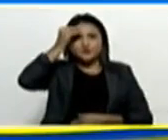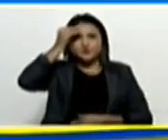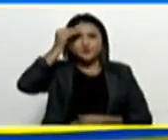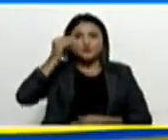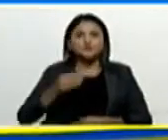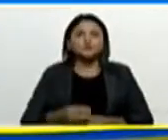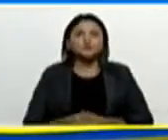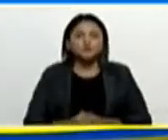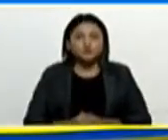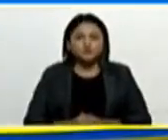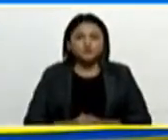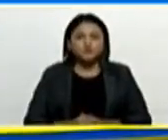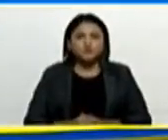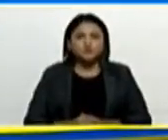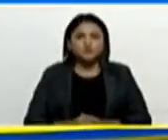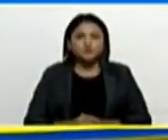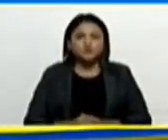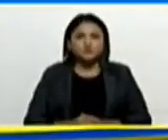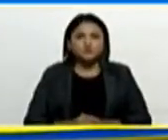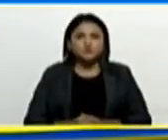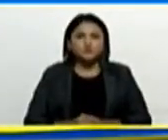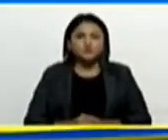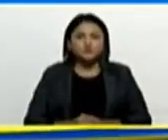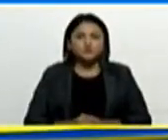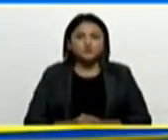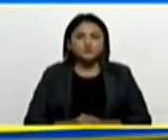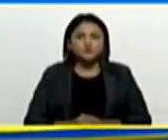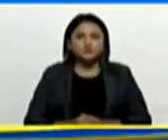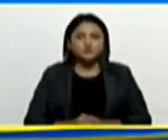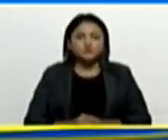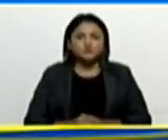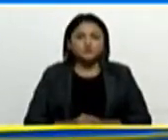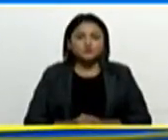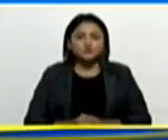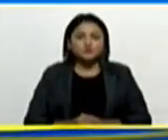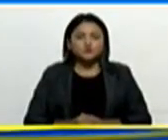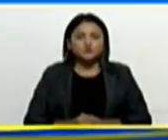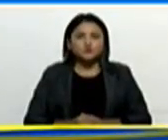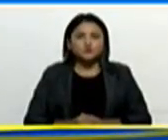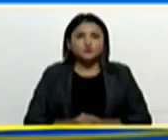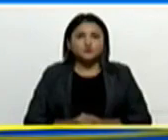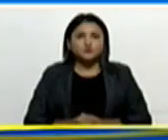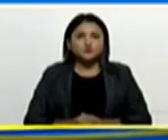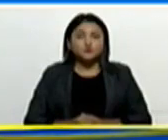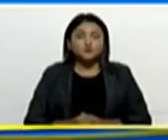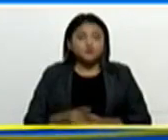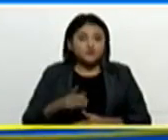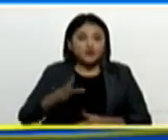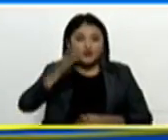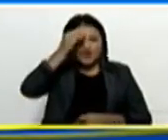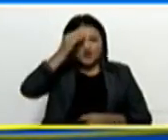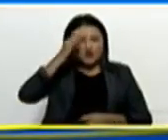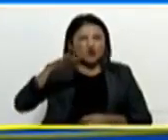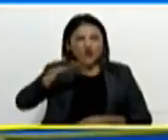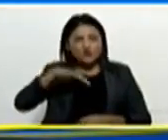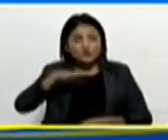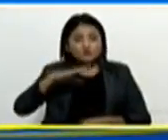y vino agrupando compañeros ahí en la academia, en el ejército.